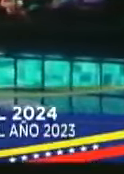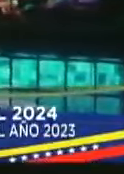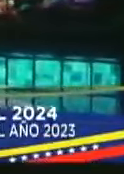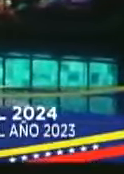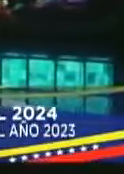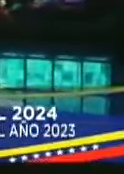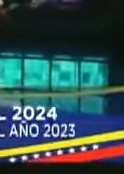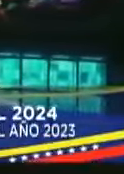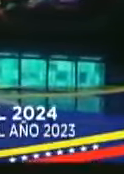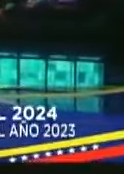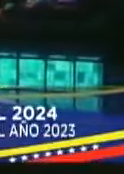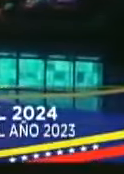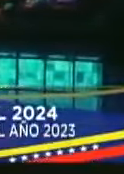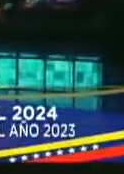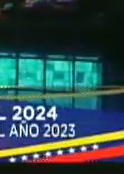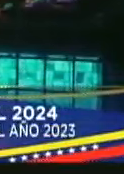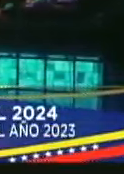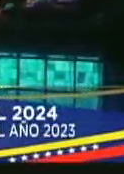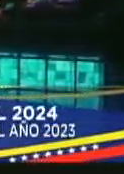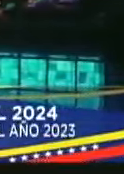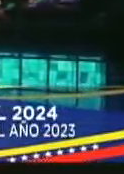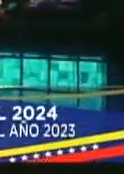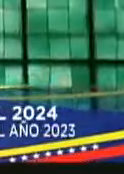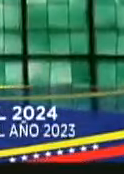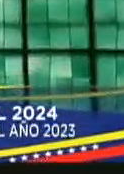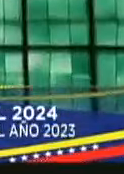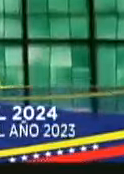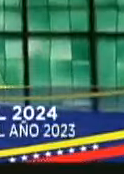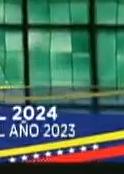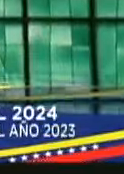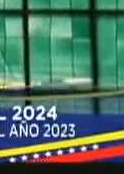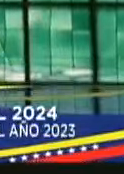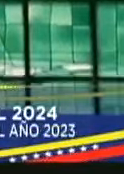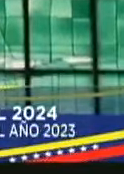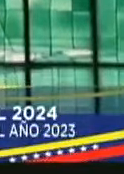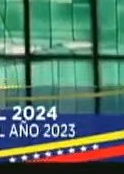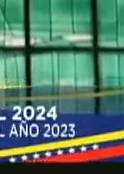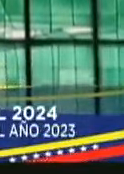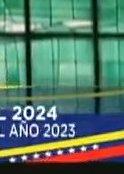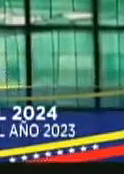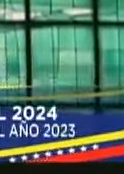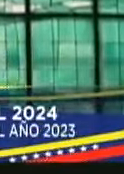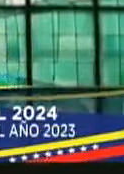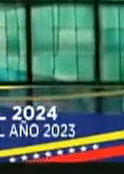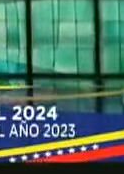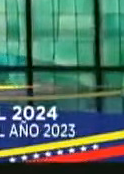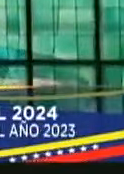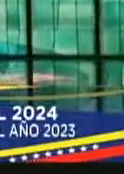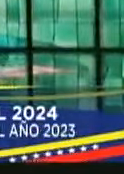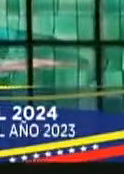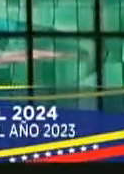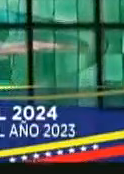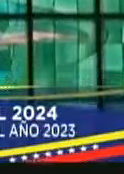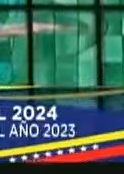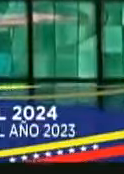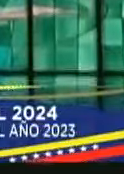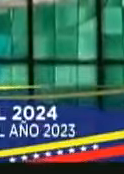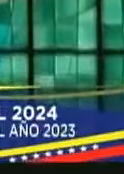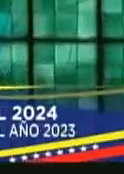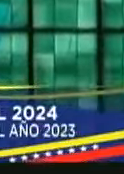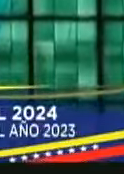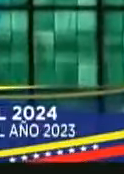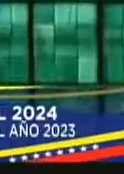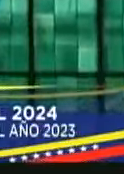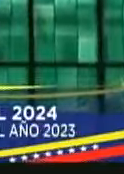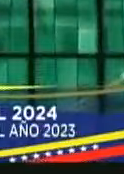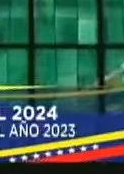el deseo de la venganza. Nadie puede estar por encima de un país, de las leyes de nuestro pueblo. Ahora amenazan, desconocen,